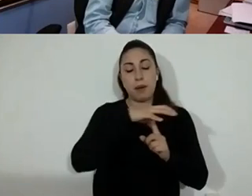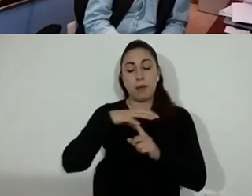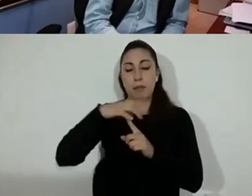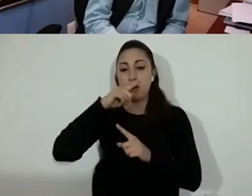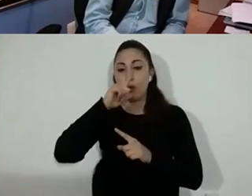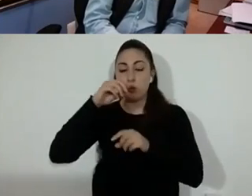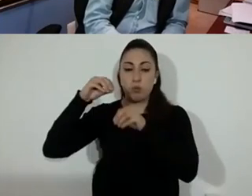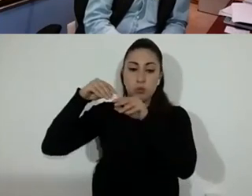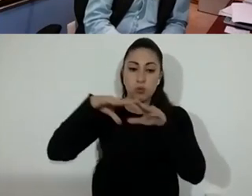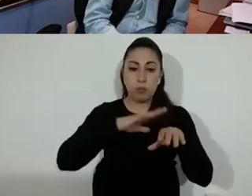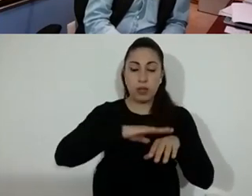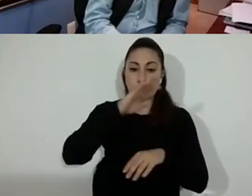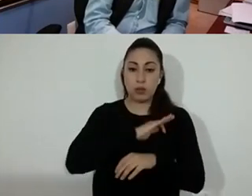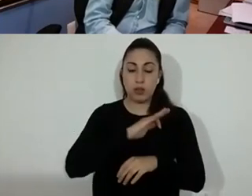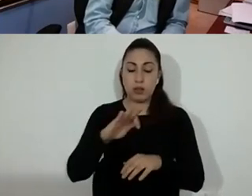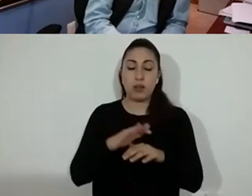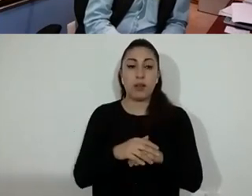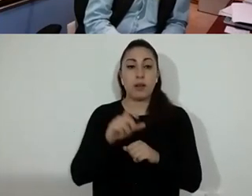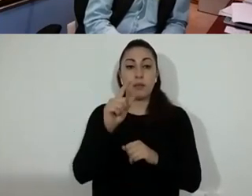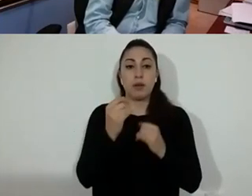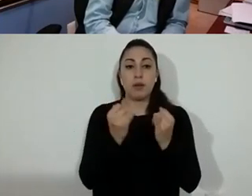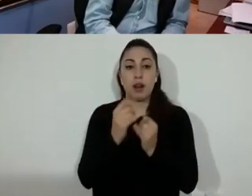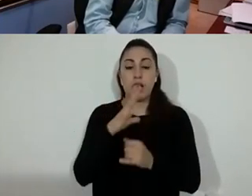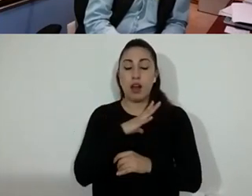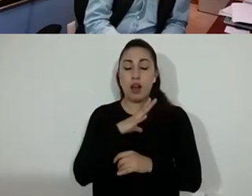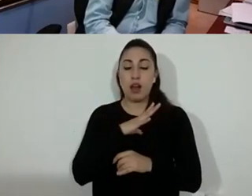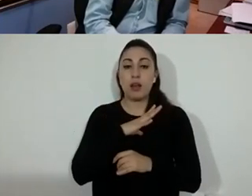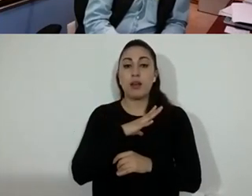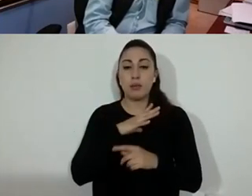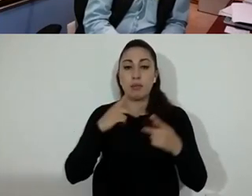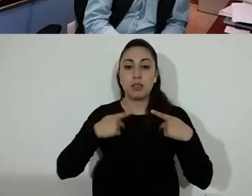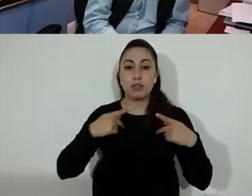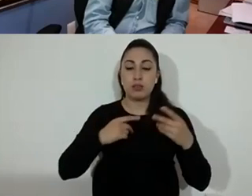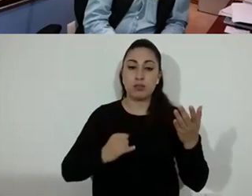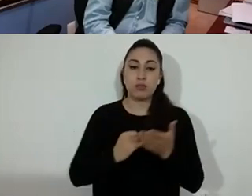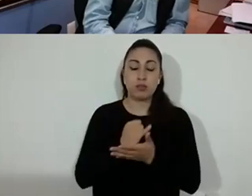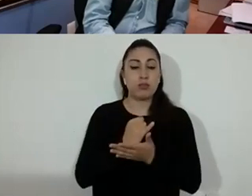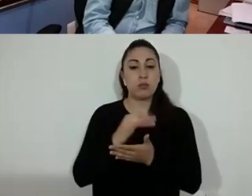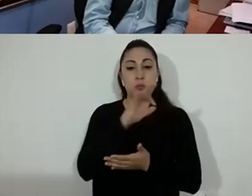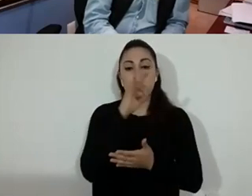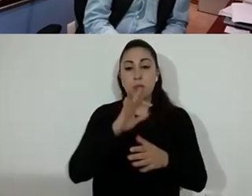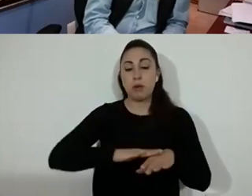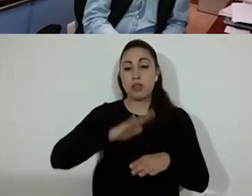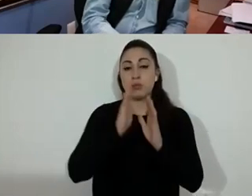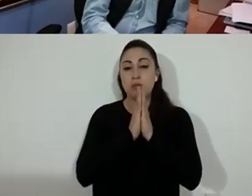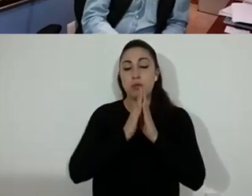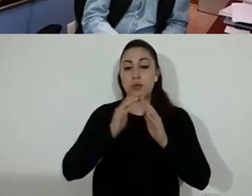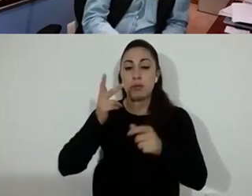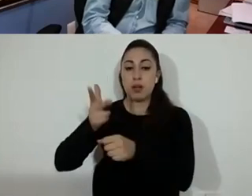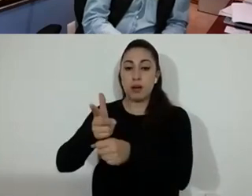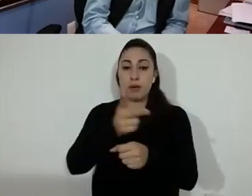Y también hay un alto porcentaje en cuestión de cámaras de seguridad, videocámaras